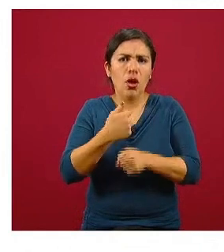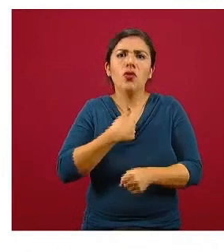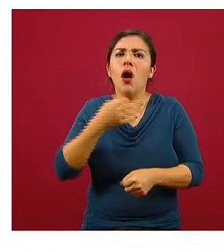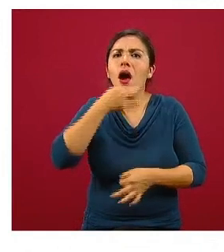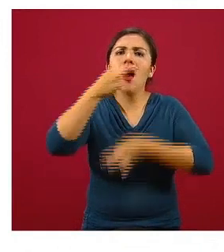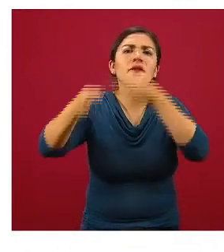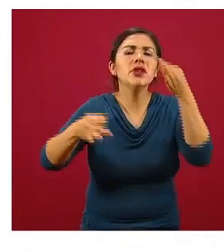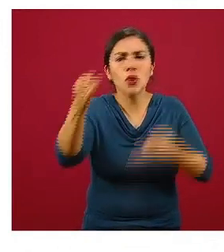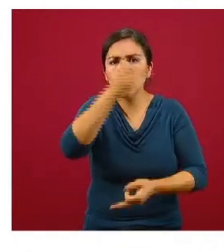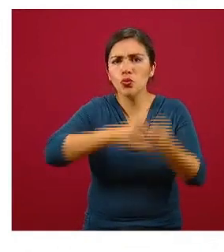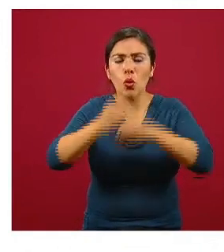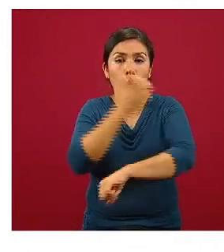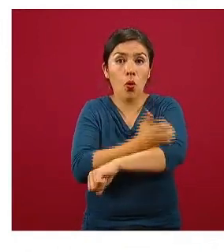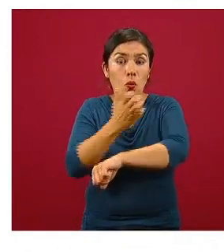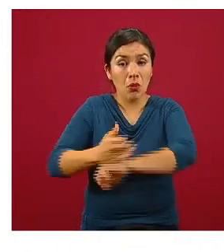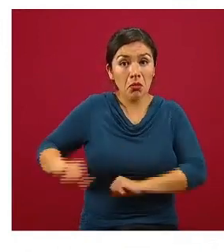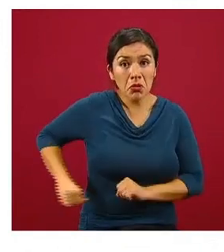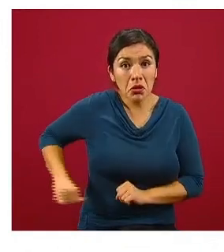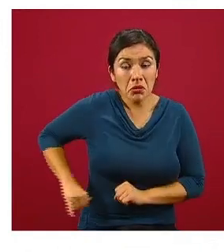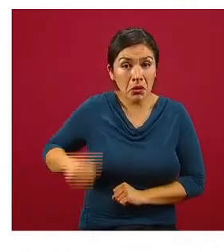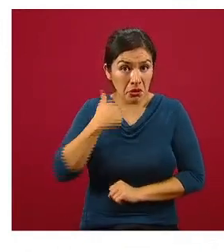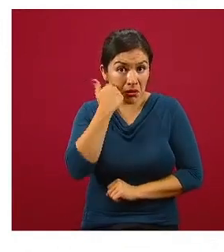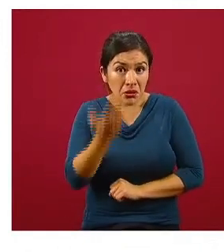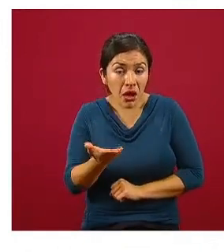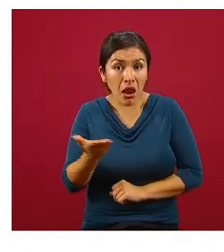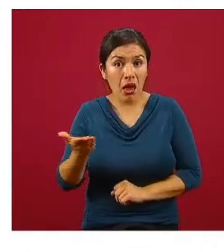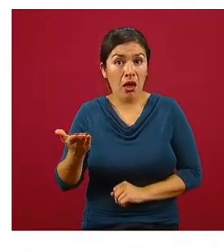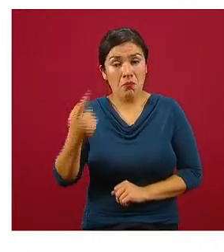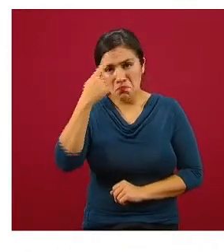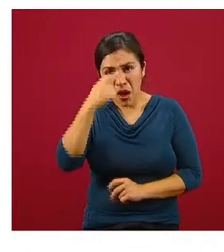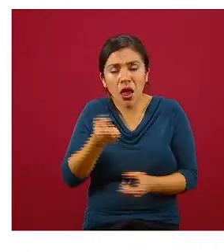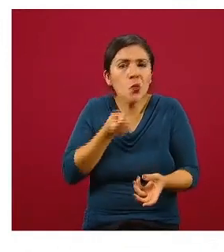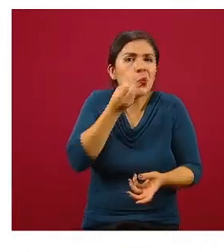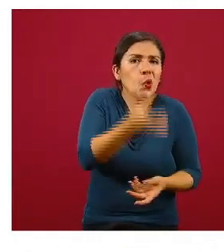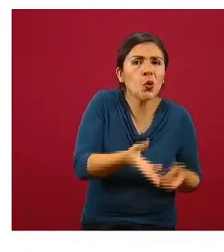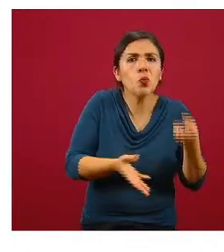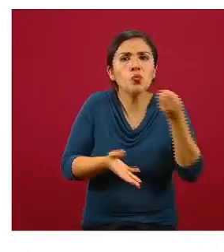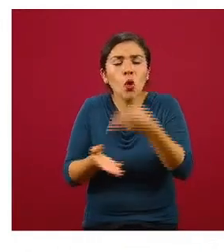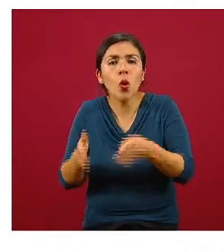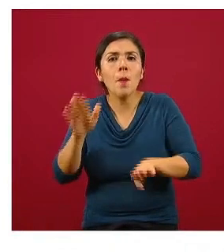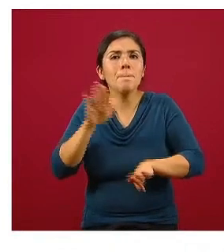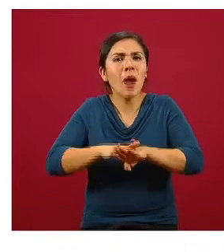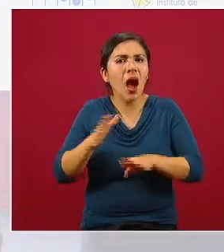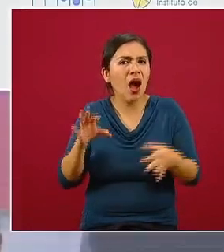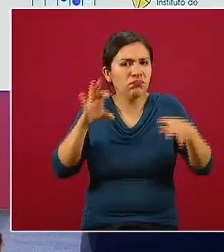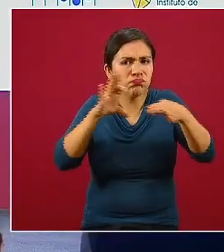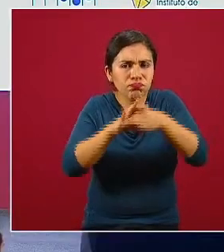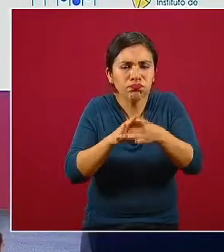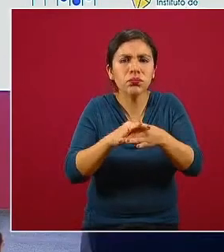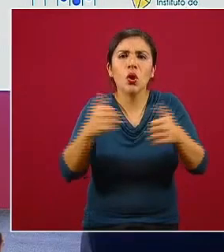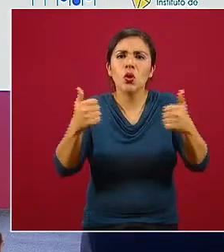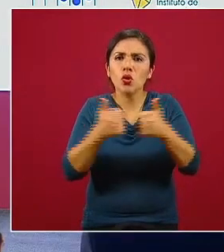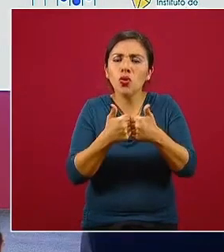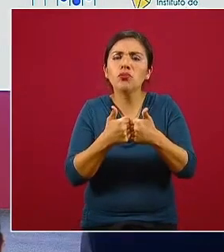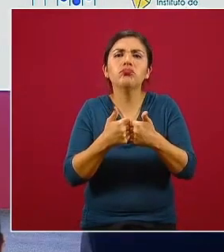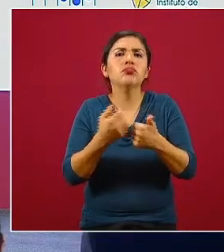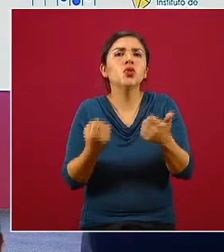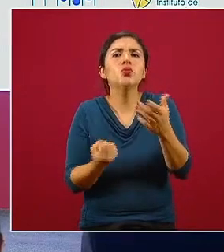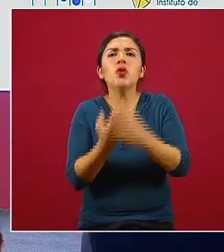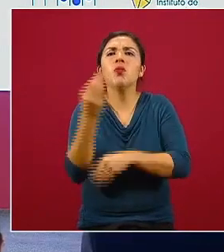todas y todos los colegas que estén interesados en aportar de manera articulada y de manera